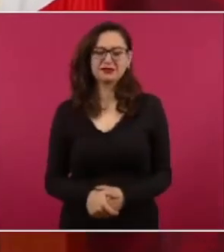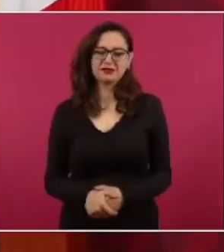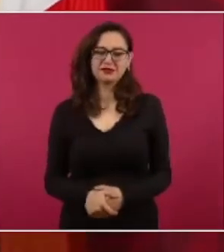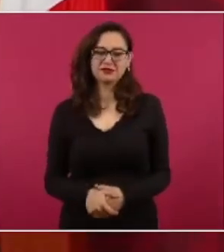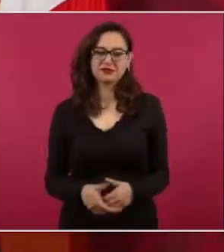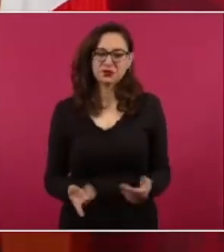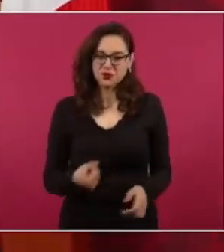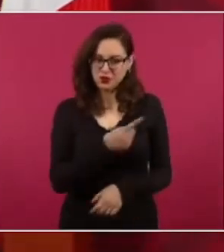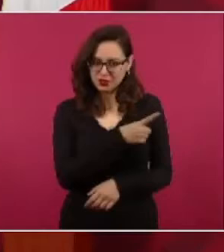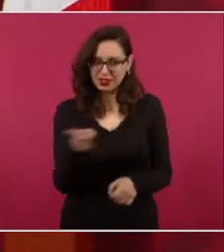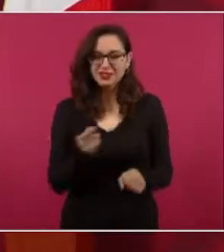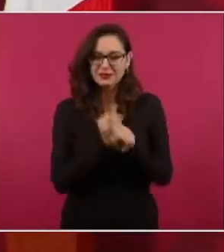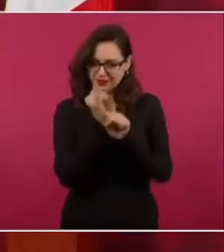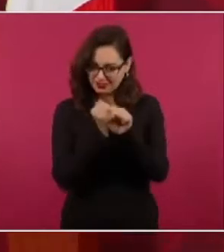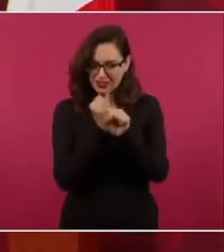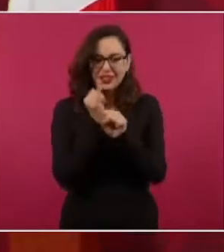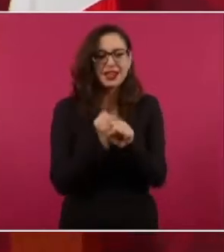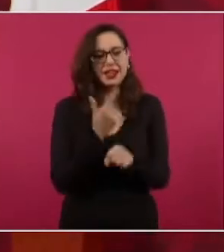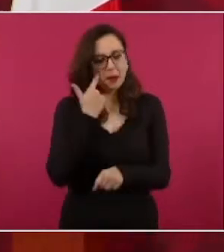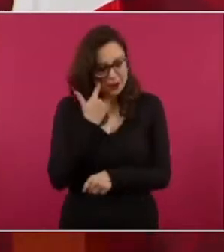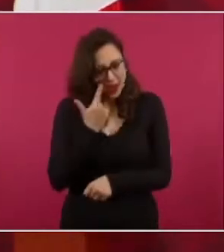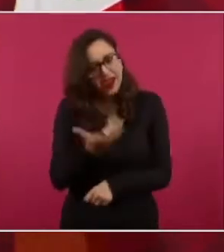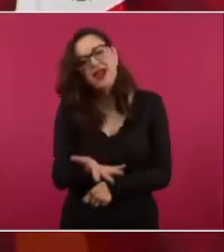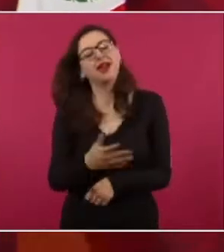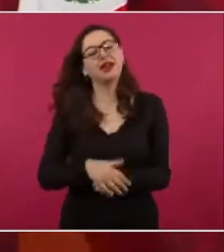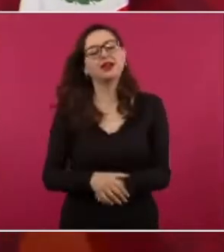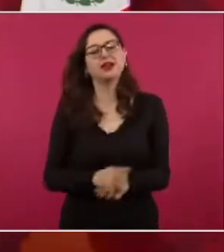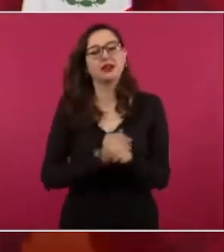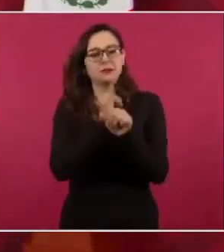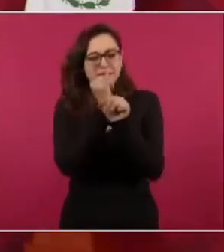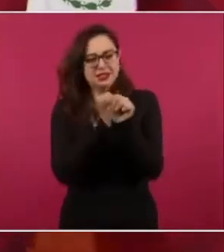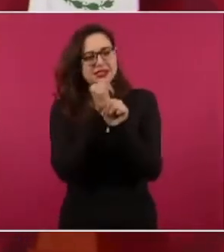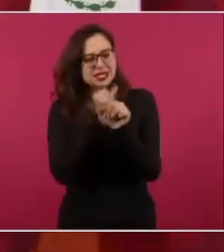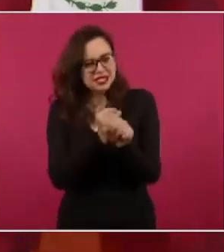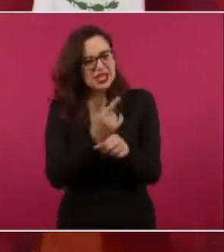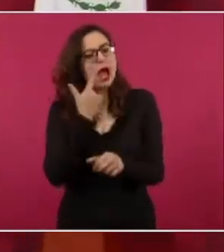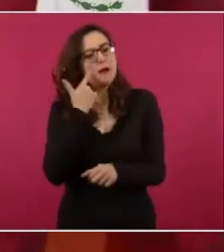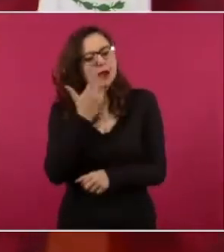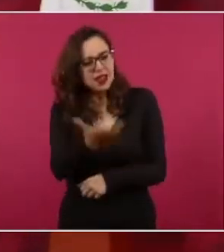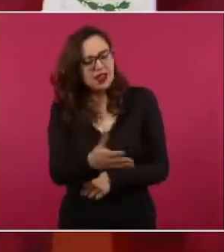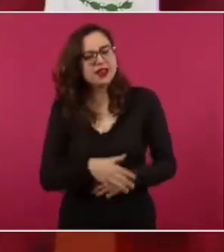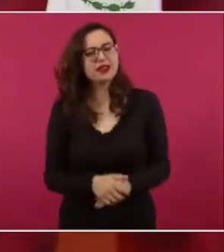Hagan ese reportaje. O sea, ¿quién es quién?